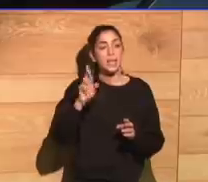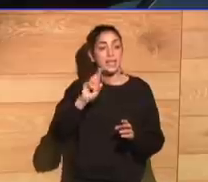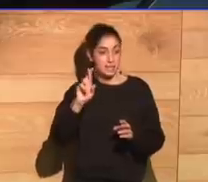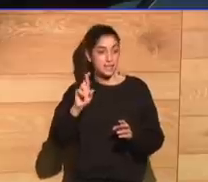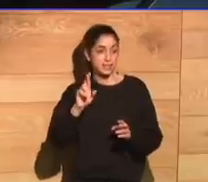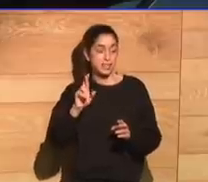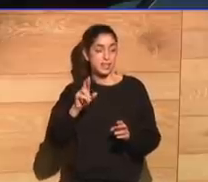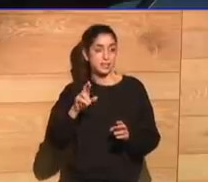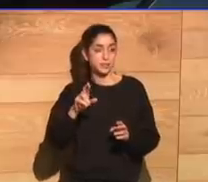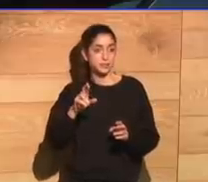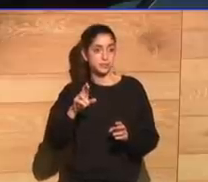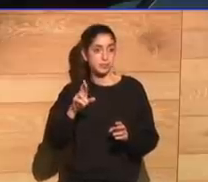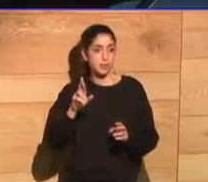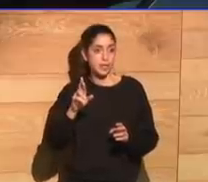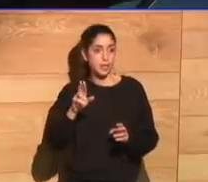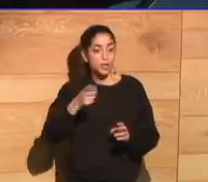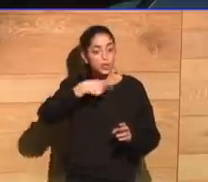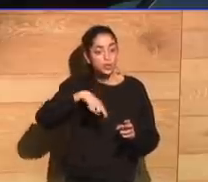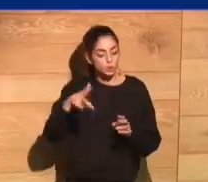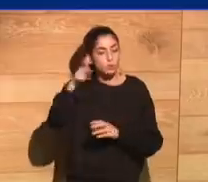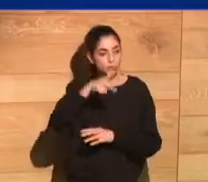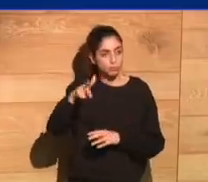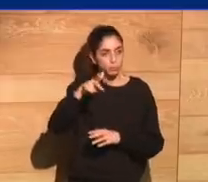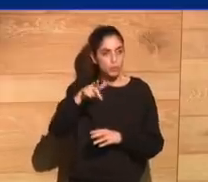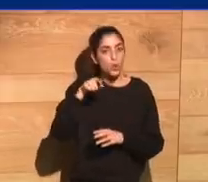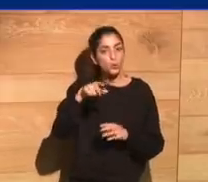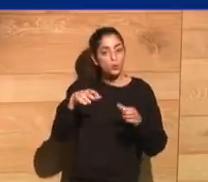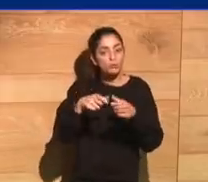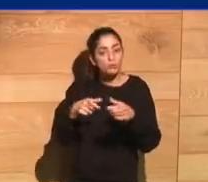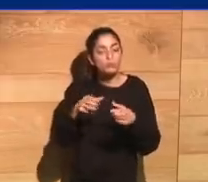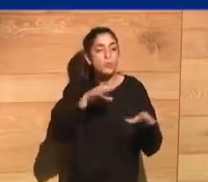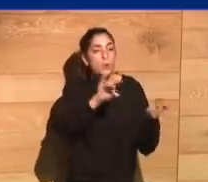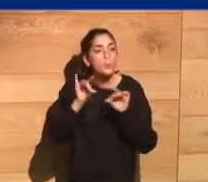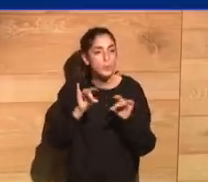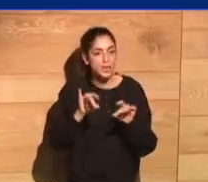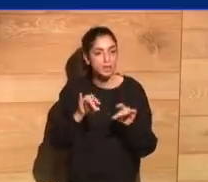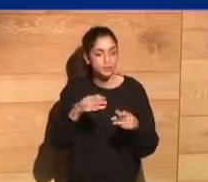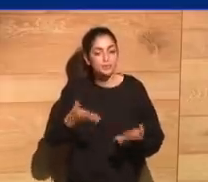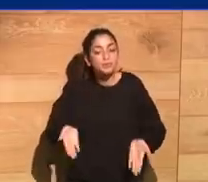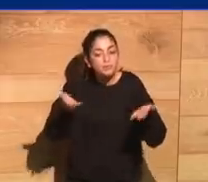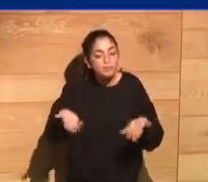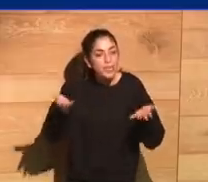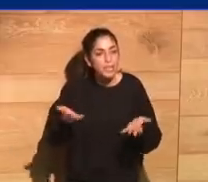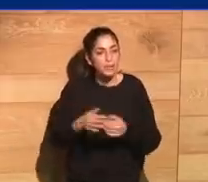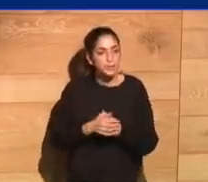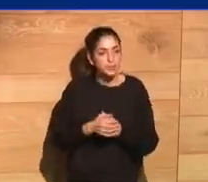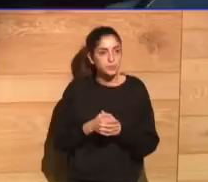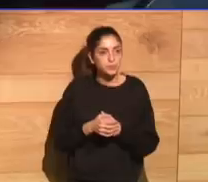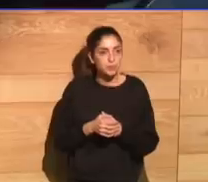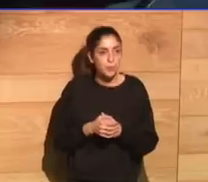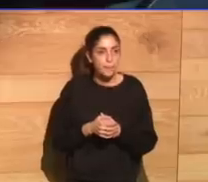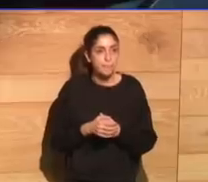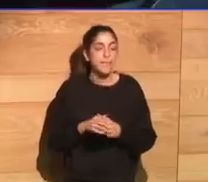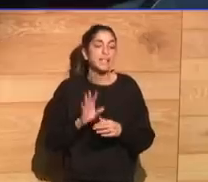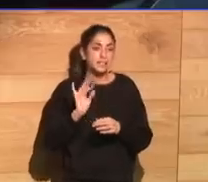Donner. Vamos a rodar. Eres un bagels. Venga. Venga, claro. Venga, tira pero, Marlon. Pero venga, eso nunca habría pasado. Ya,